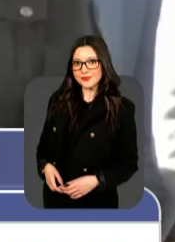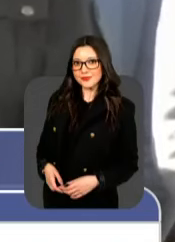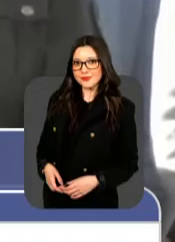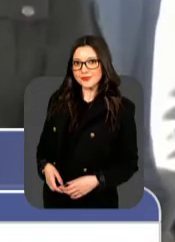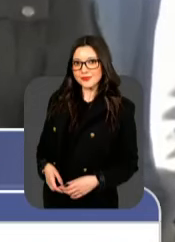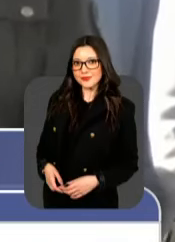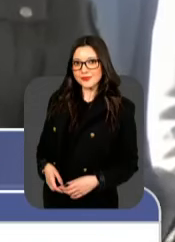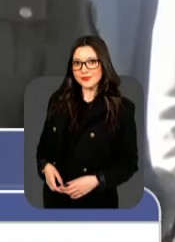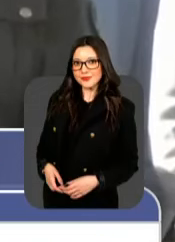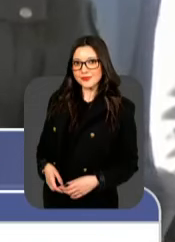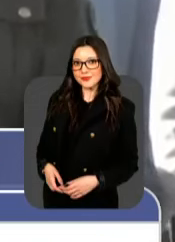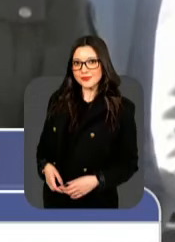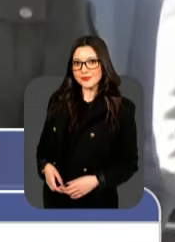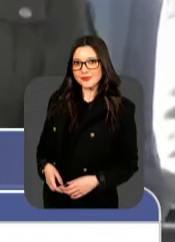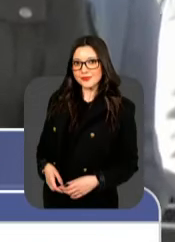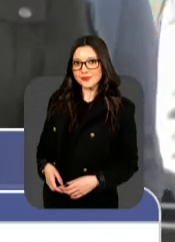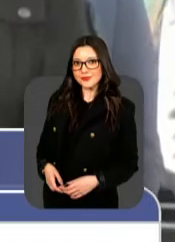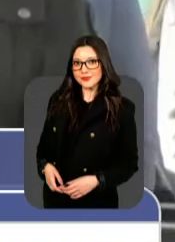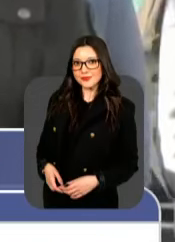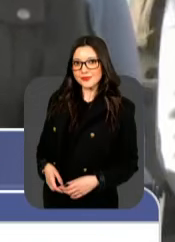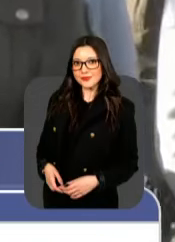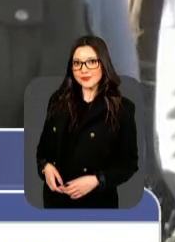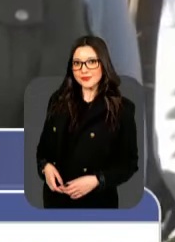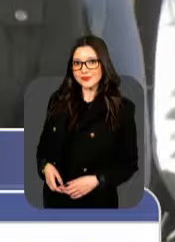en el Palacio de Gobierno.